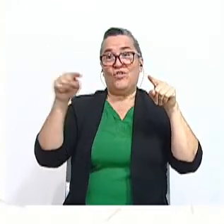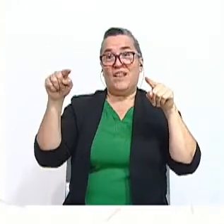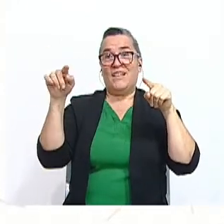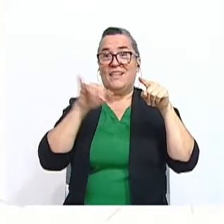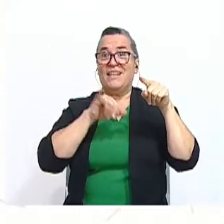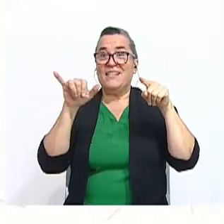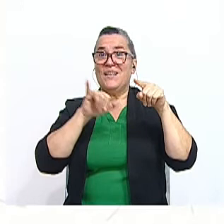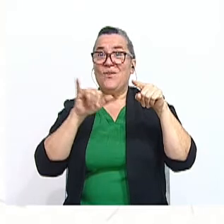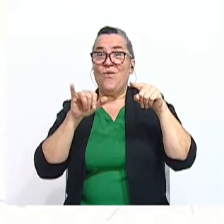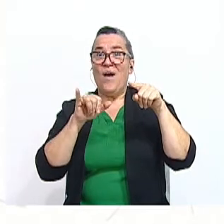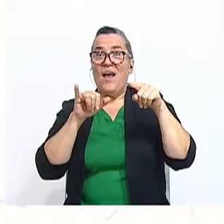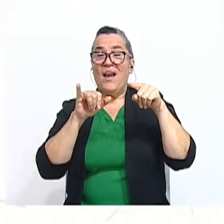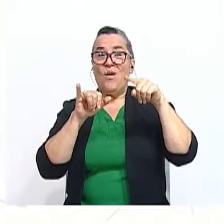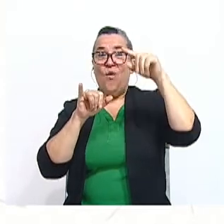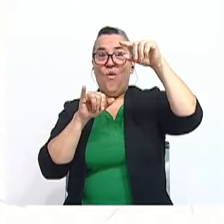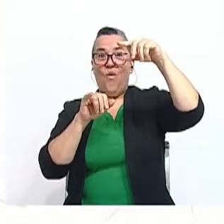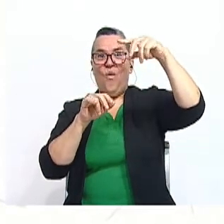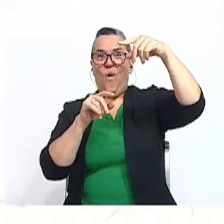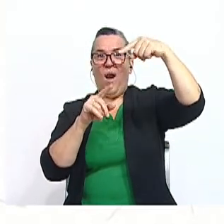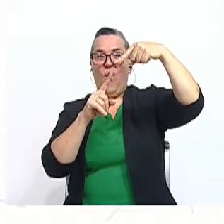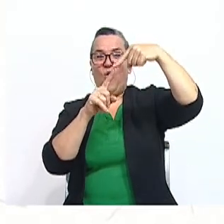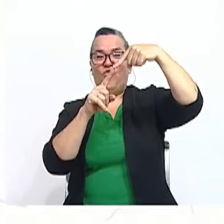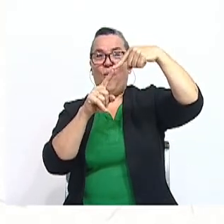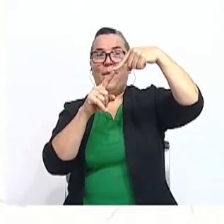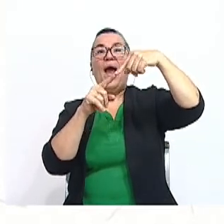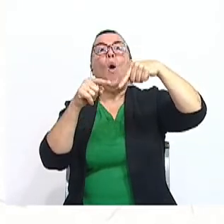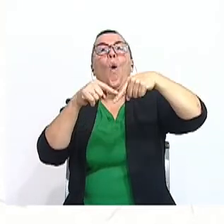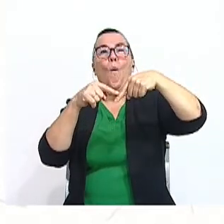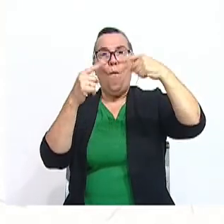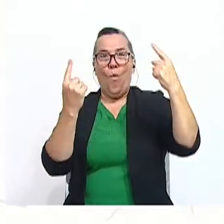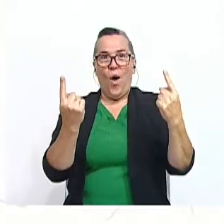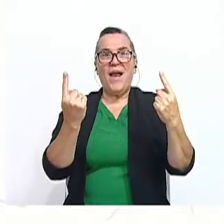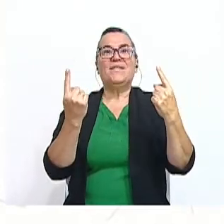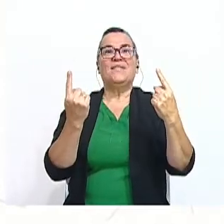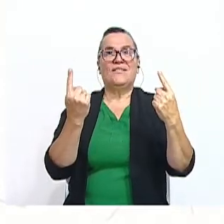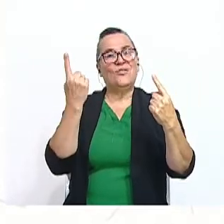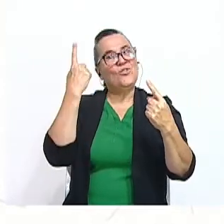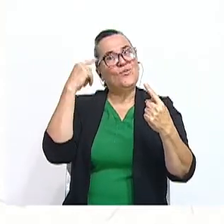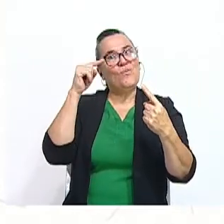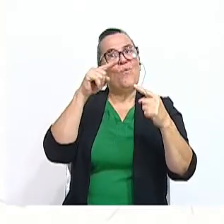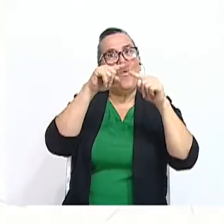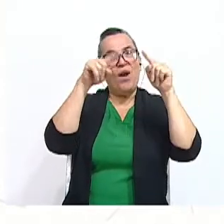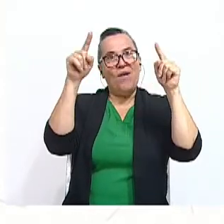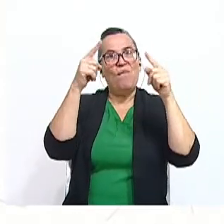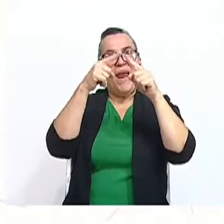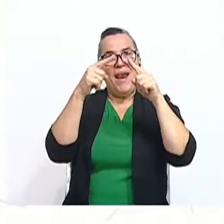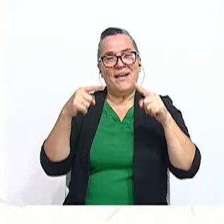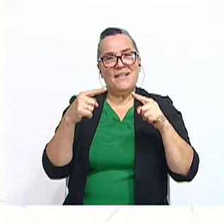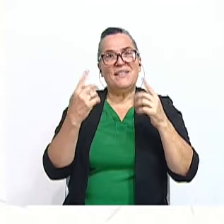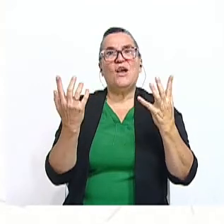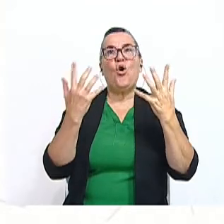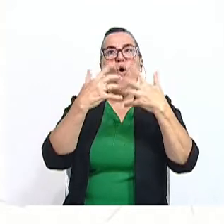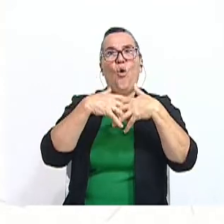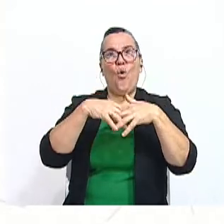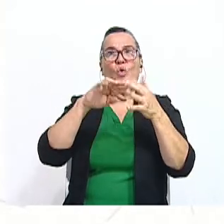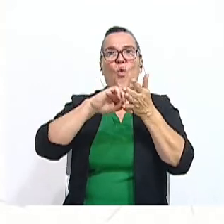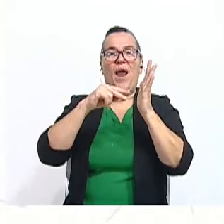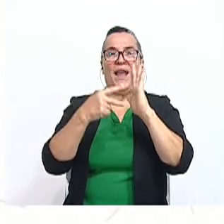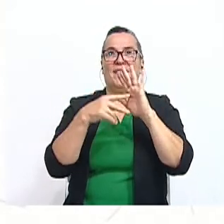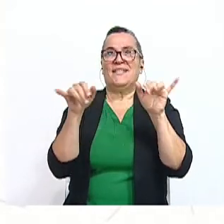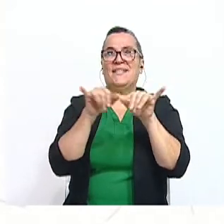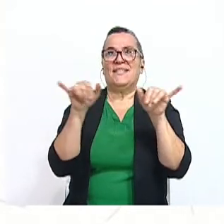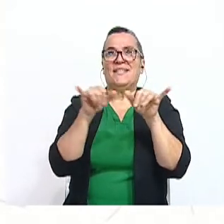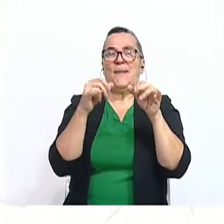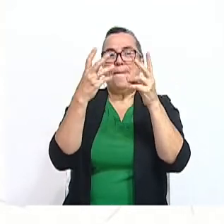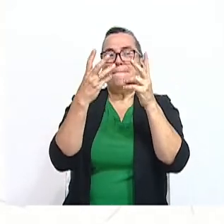iguales, uno al otro lado del vértice. Muy bien, son ángulos congruentes. Eso quiere decir que